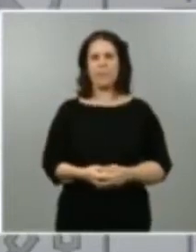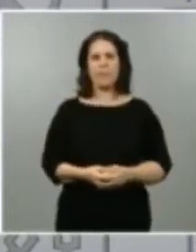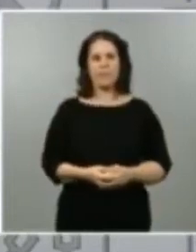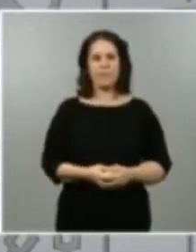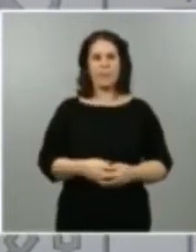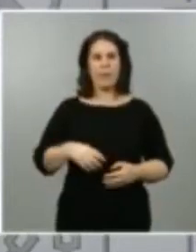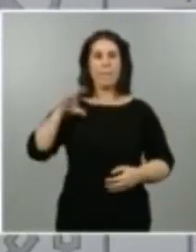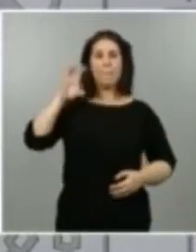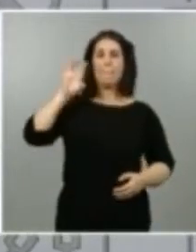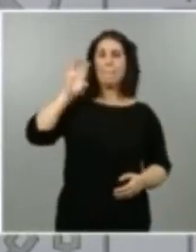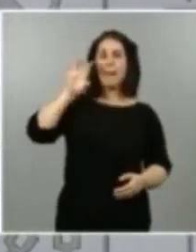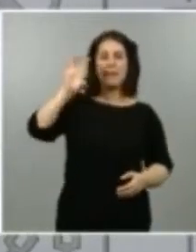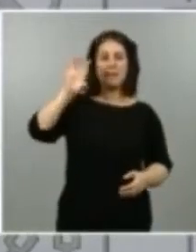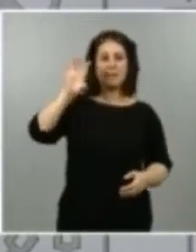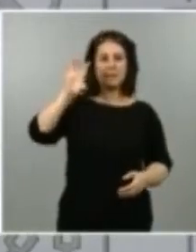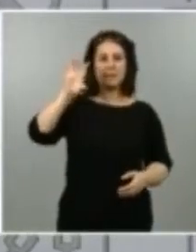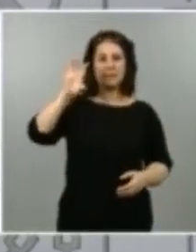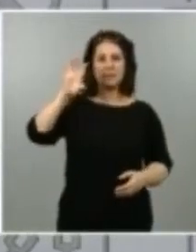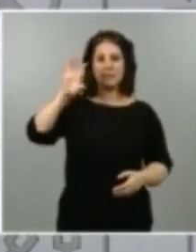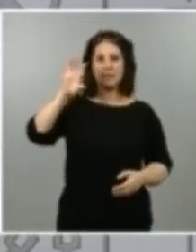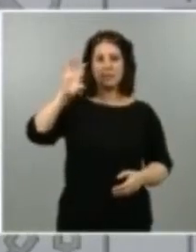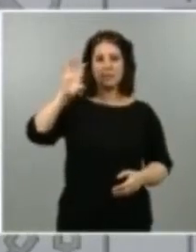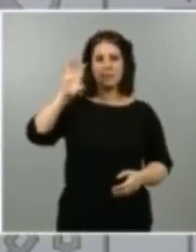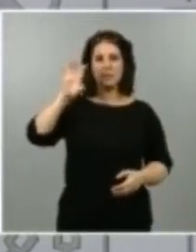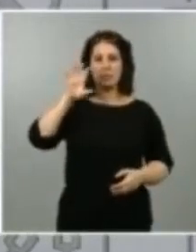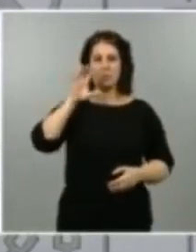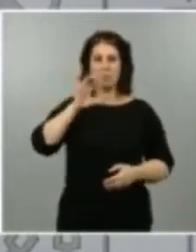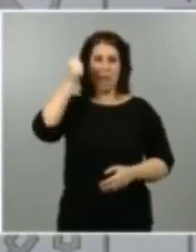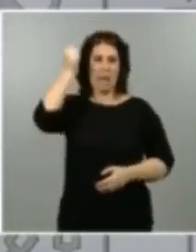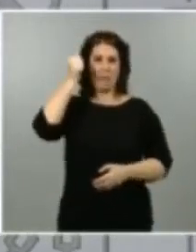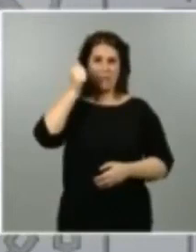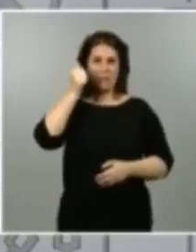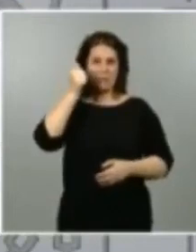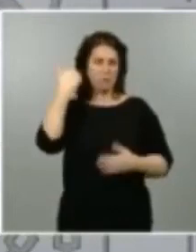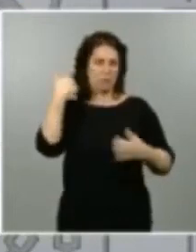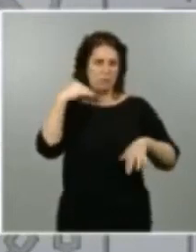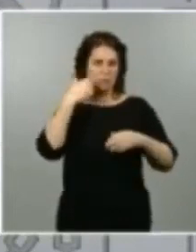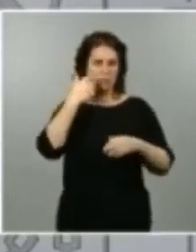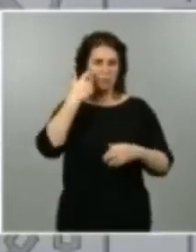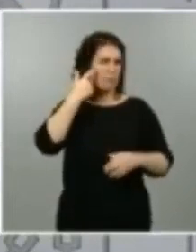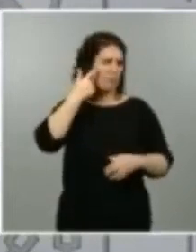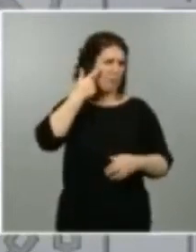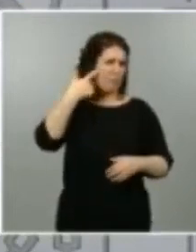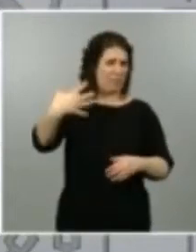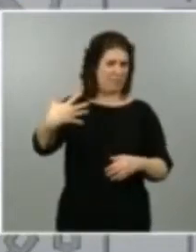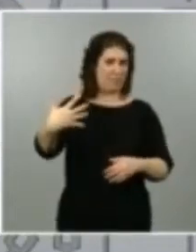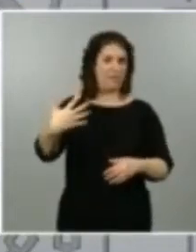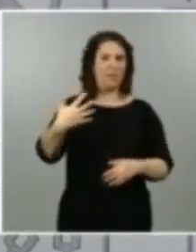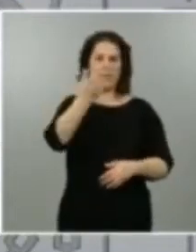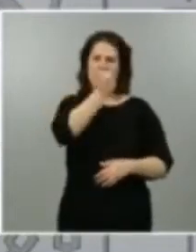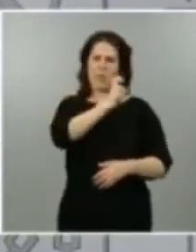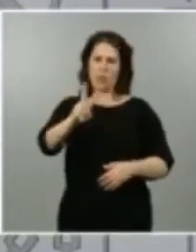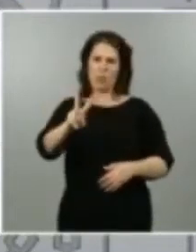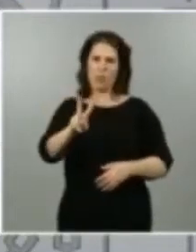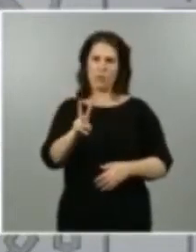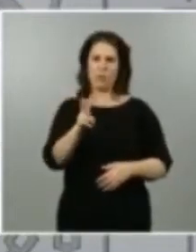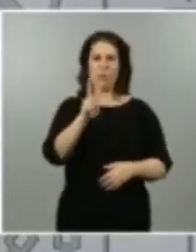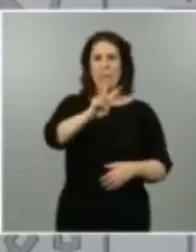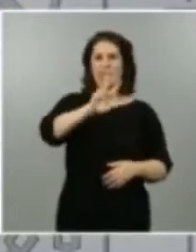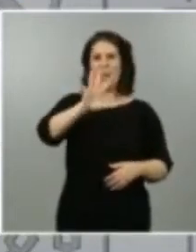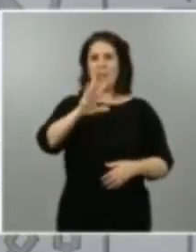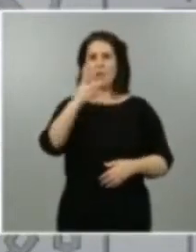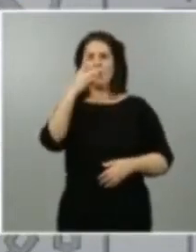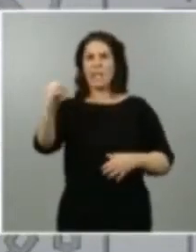progresando sigue siendo eeuu que está teniendo entre 25 y 30 mil nuevos casos en los últimos